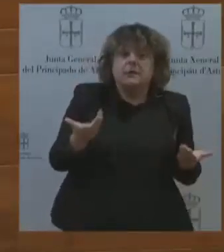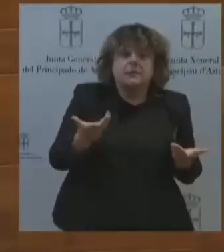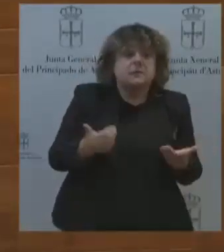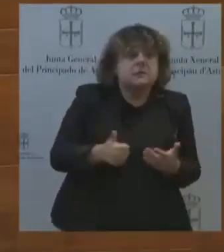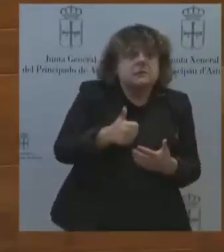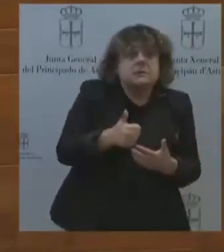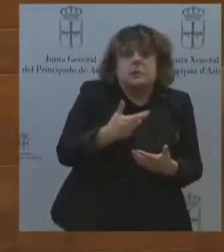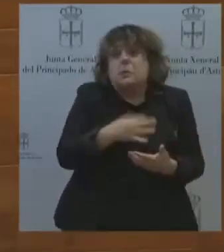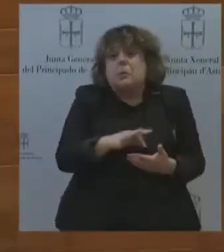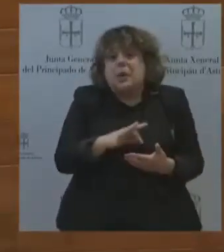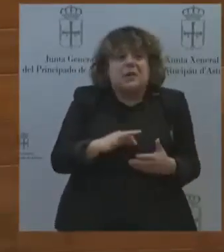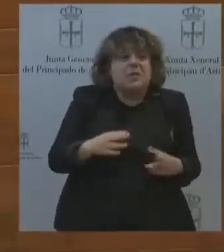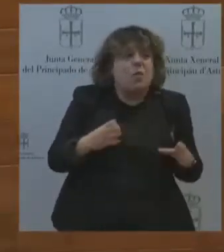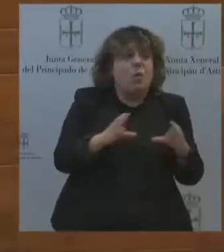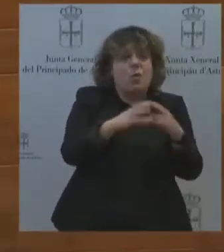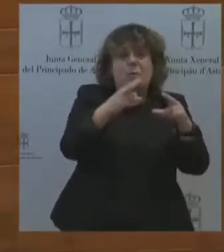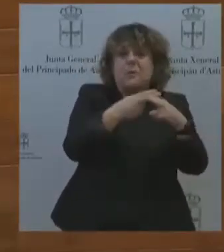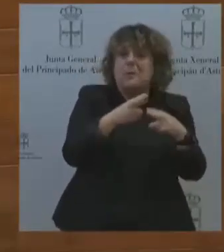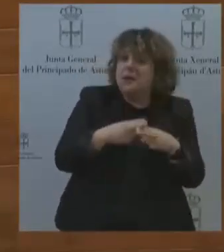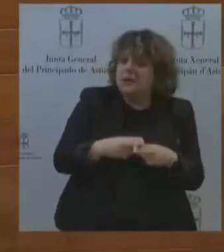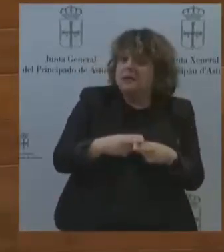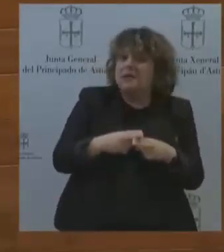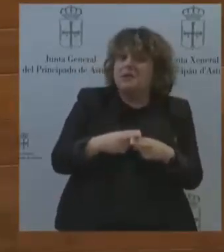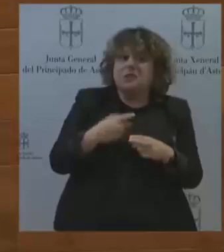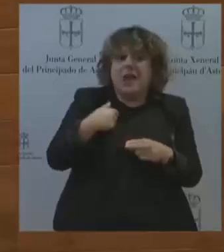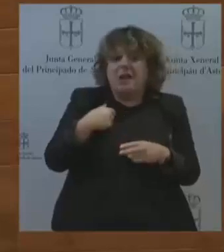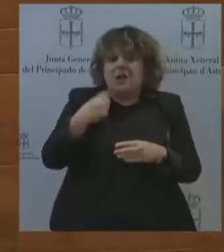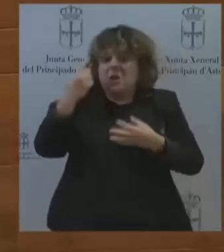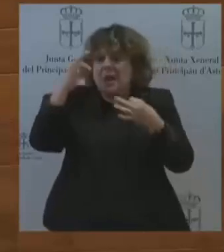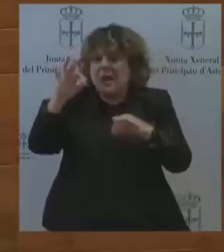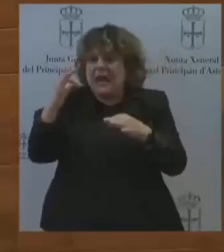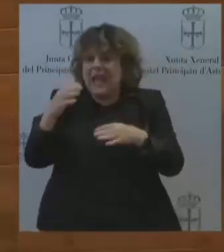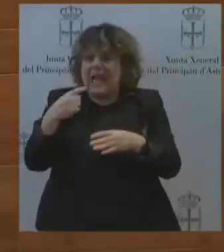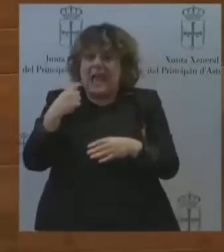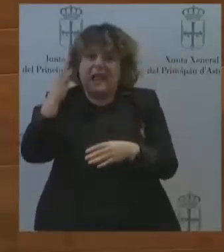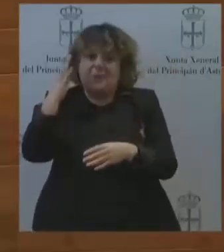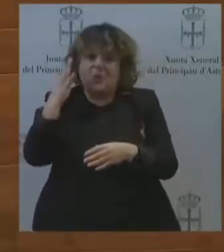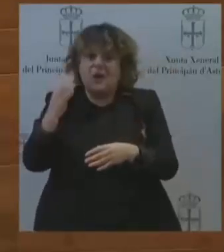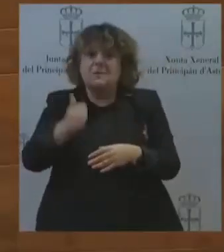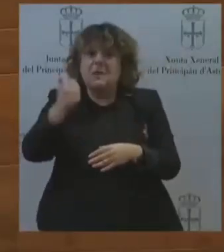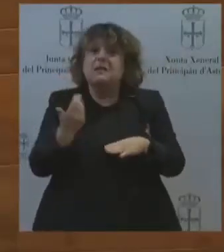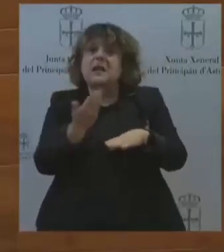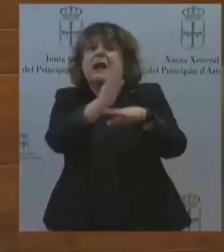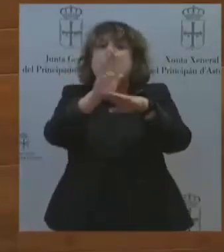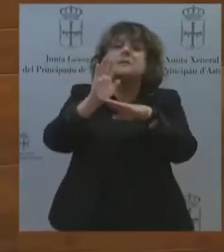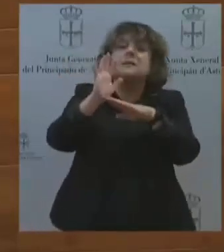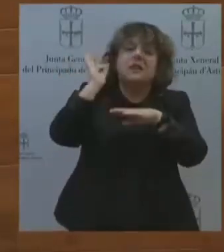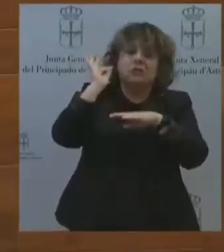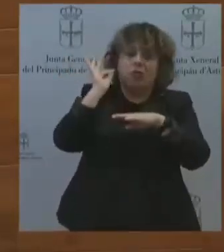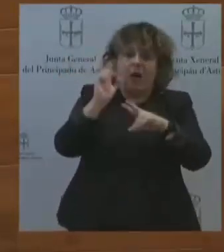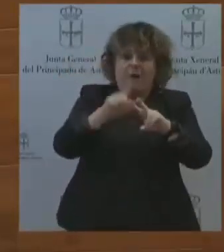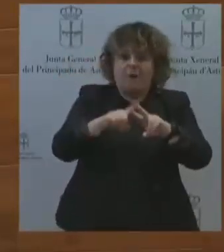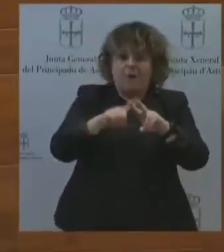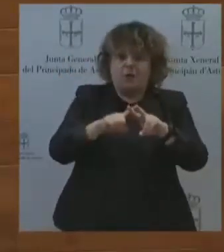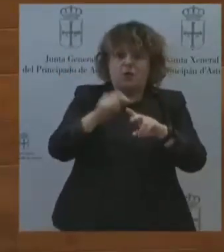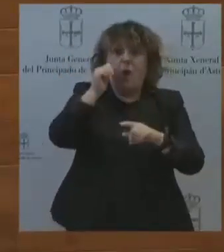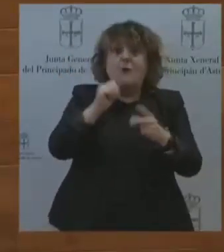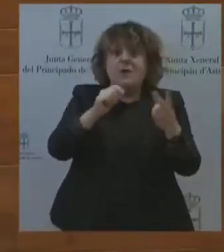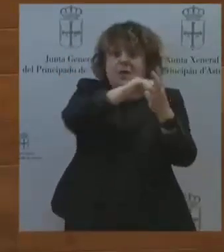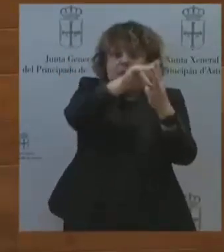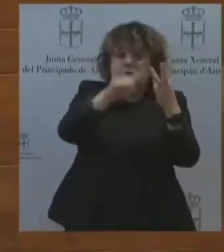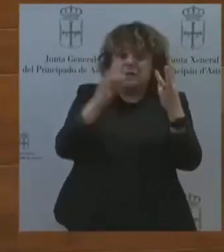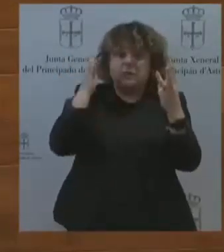no cree en las mujeres, tenga a mujeres representando a Vox? Oviedo, 3 mujeres. Avilés, 3 mujeres.